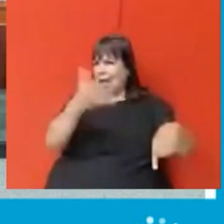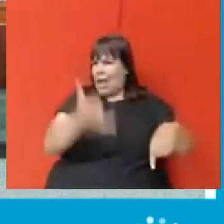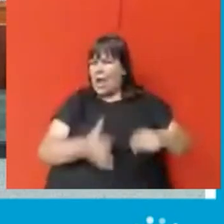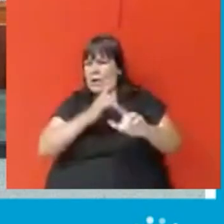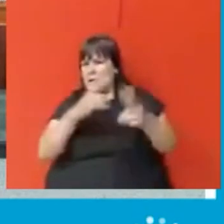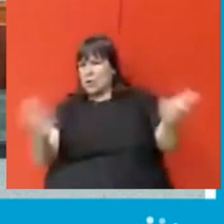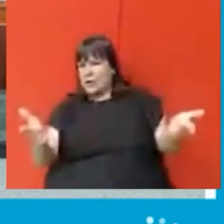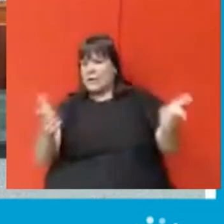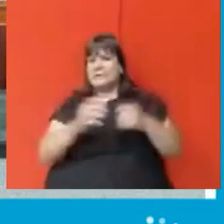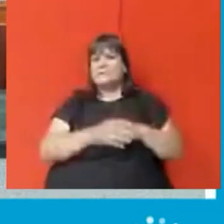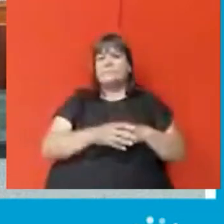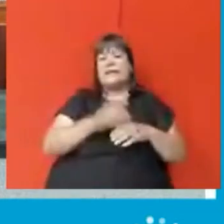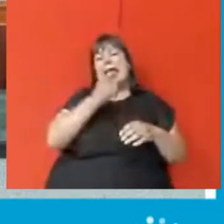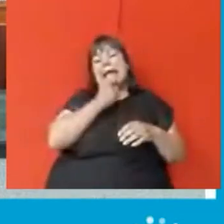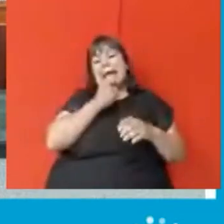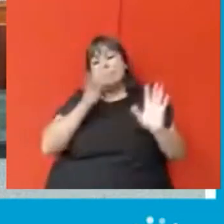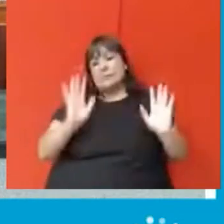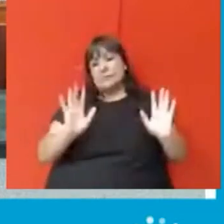ejemplos.